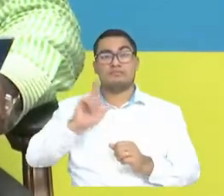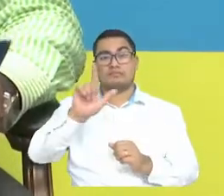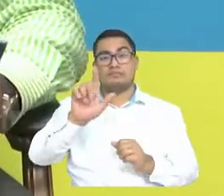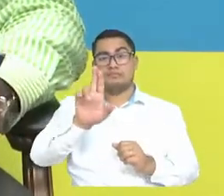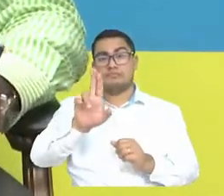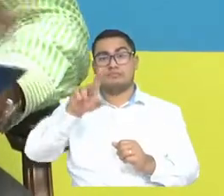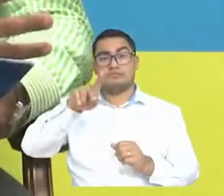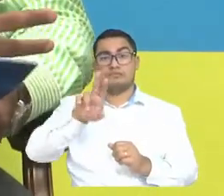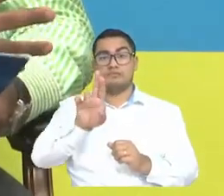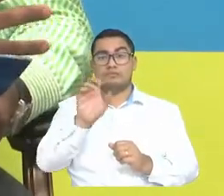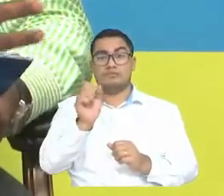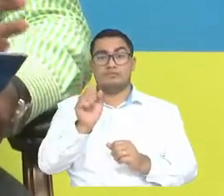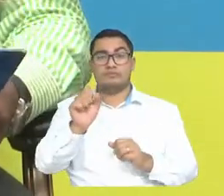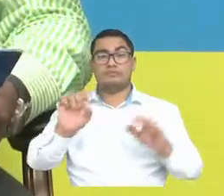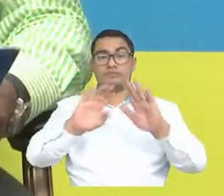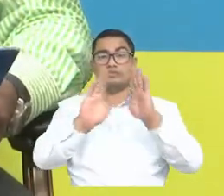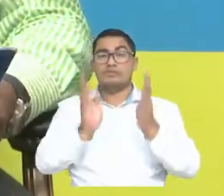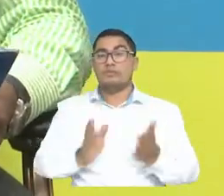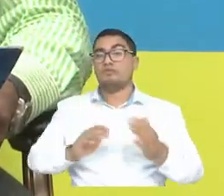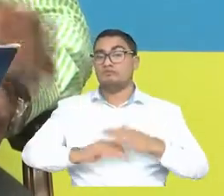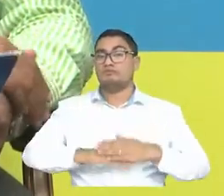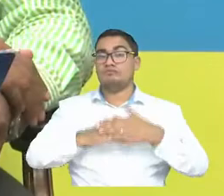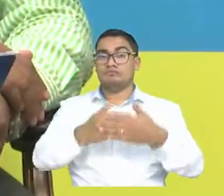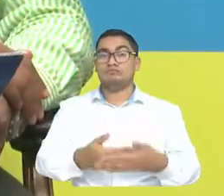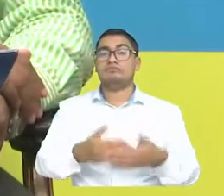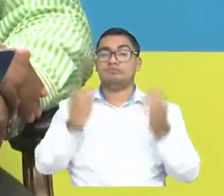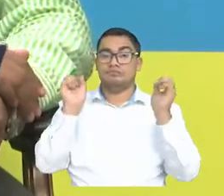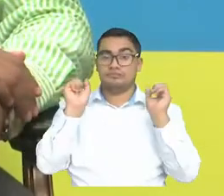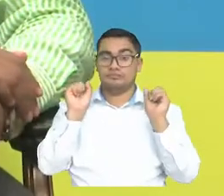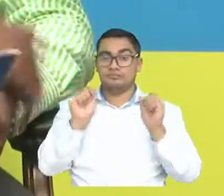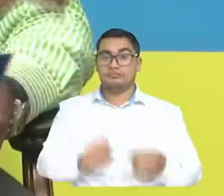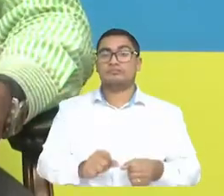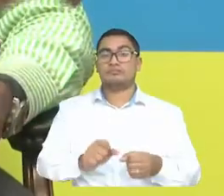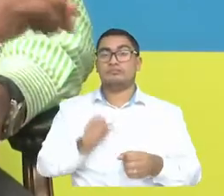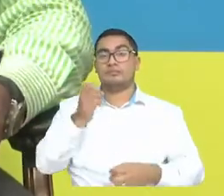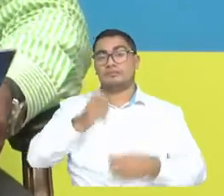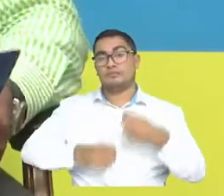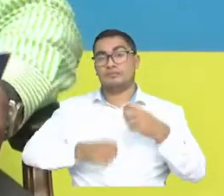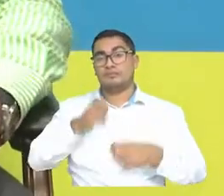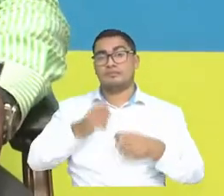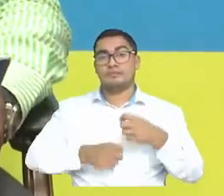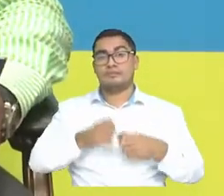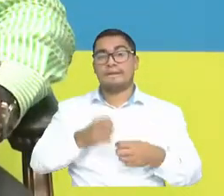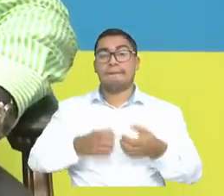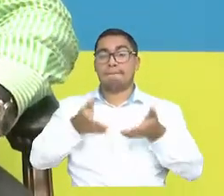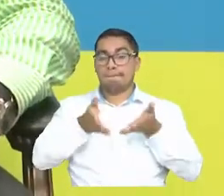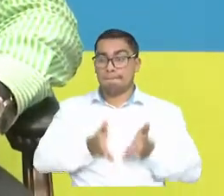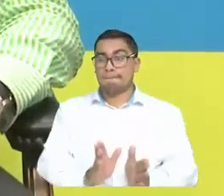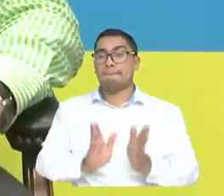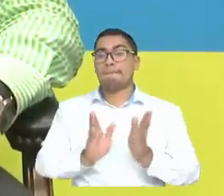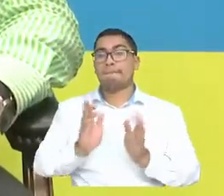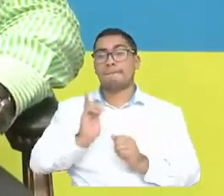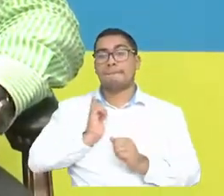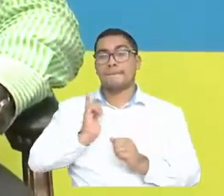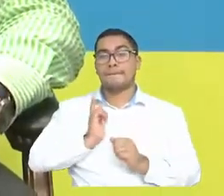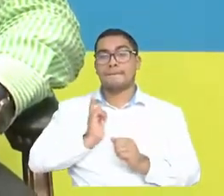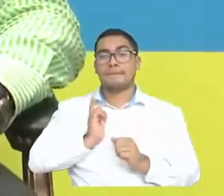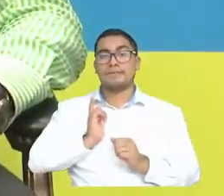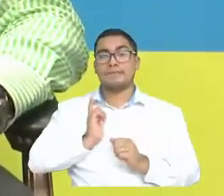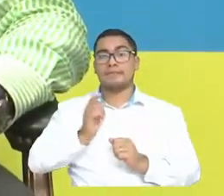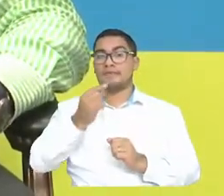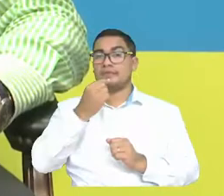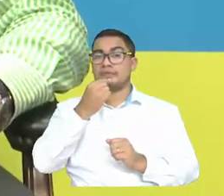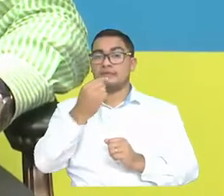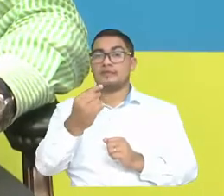mujer embarazada con lupus puede tener complicaciones en su parto y está mayoritariamente destinada en un